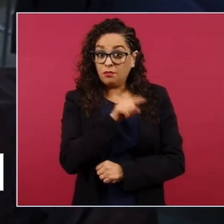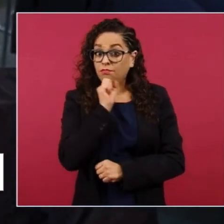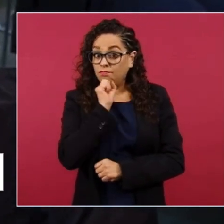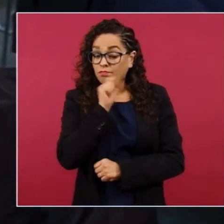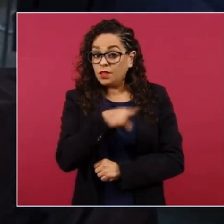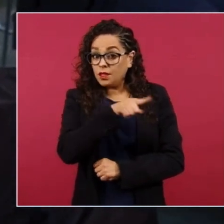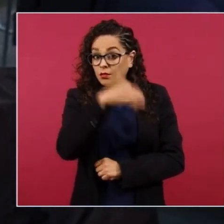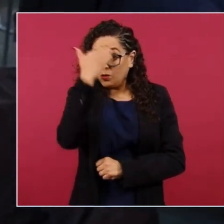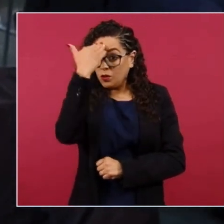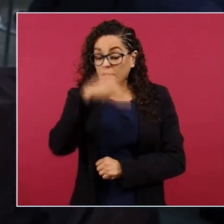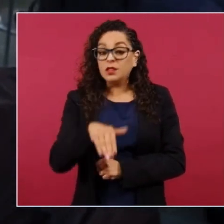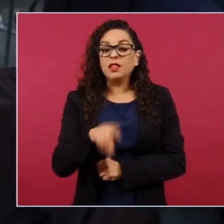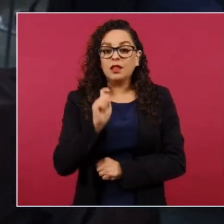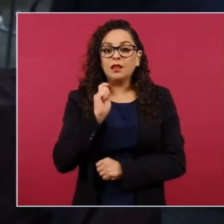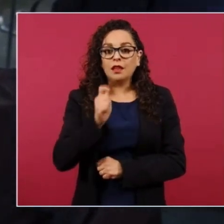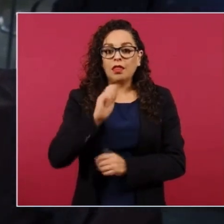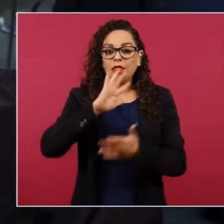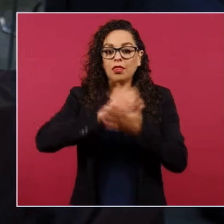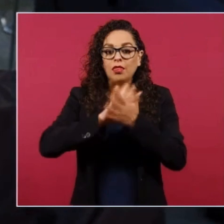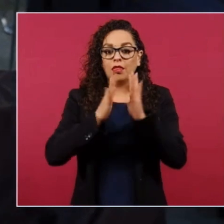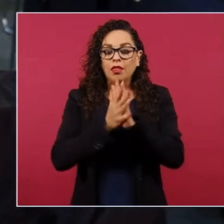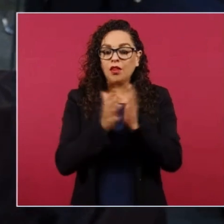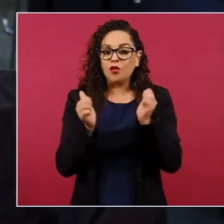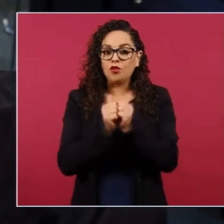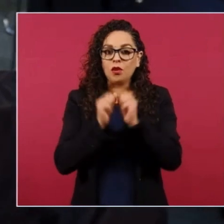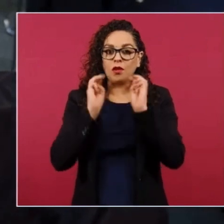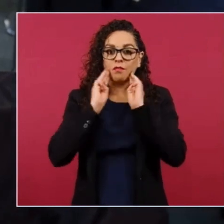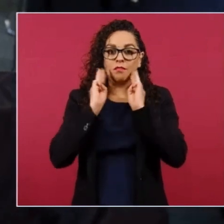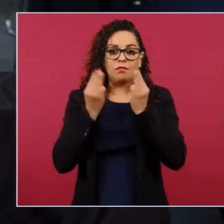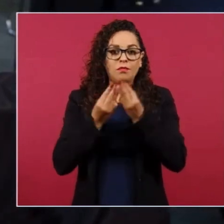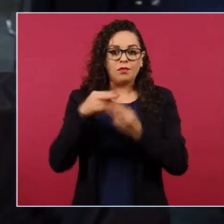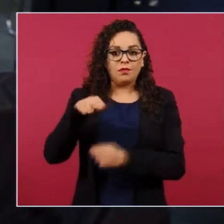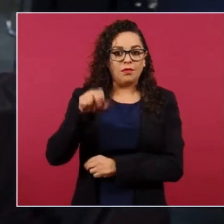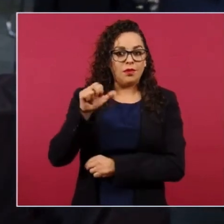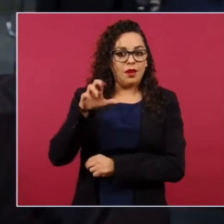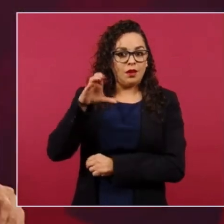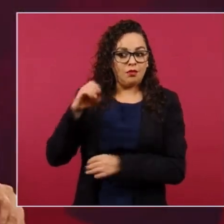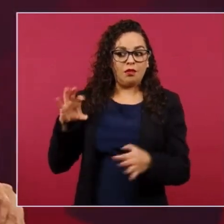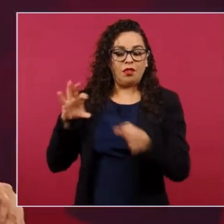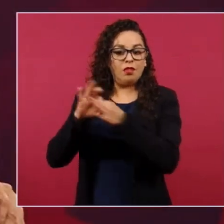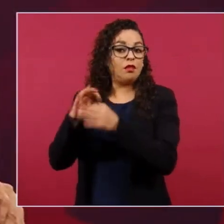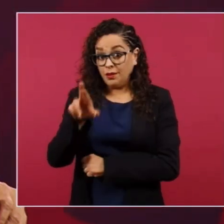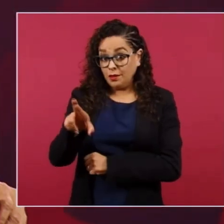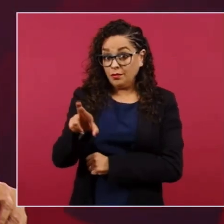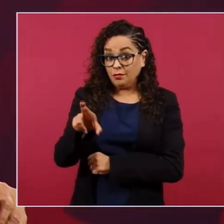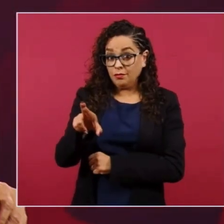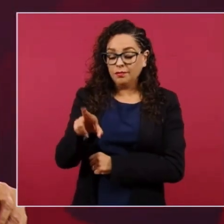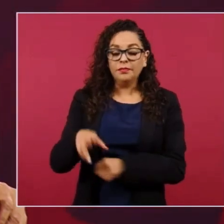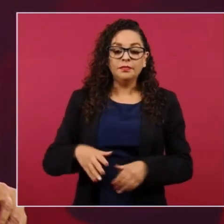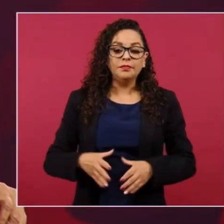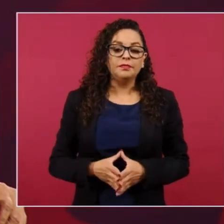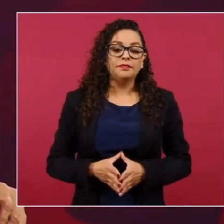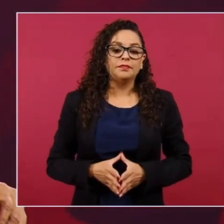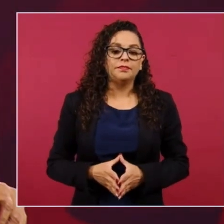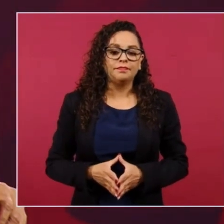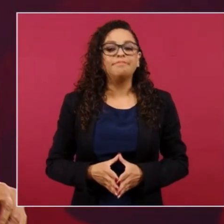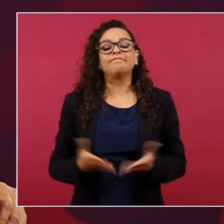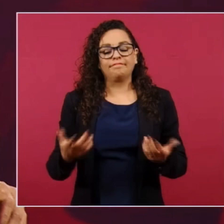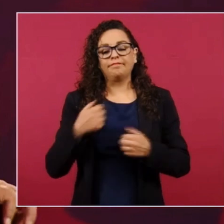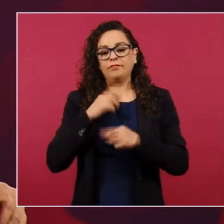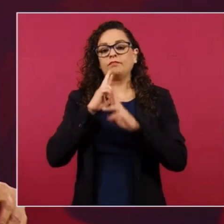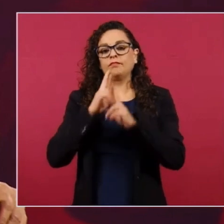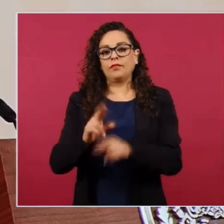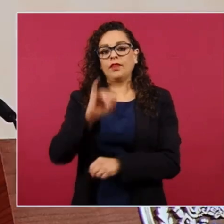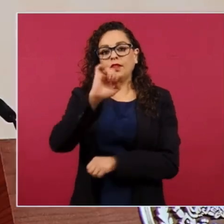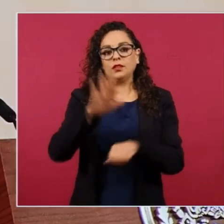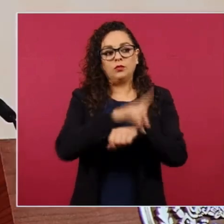que sucedía en la colusión del narcotráfico con el poder político. Sí, se protege al ejército porque es una